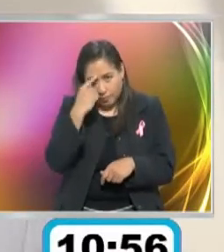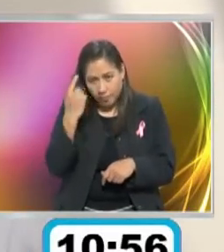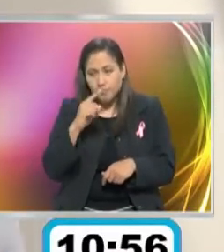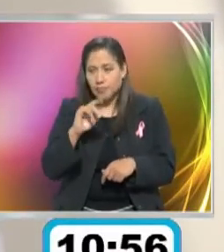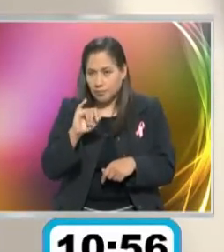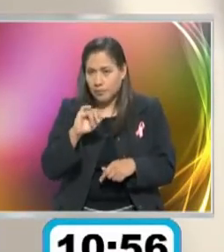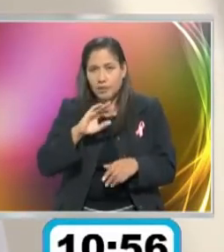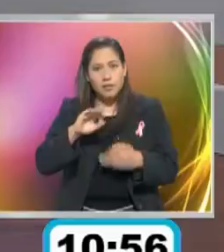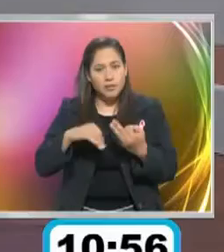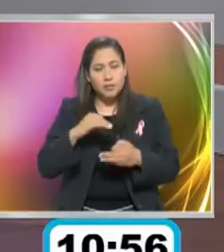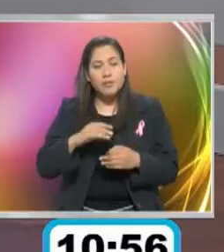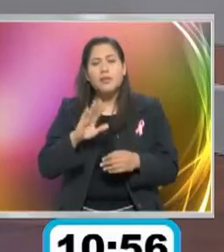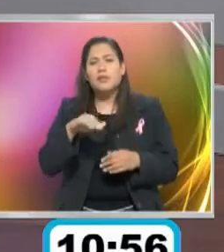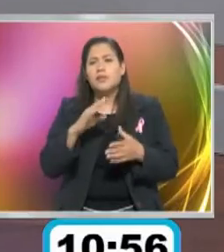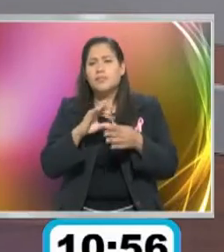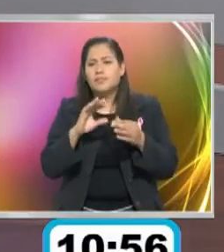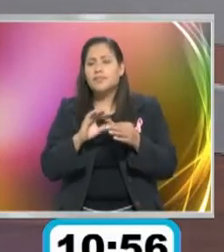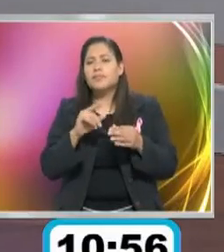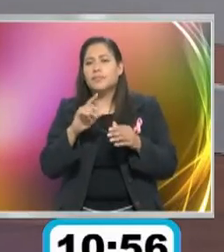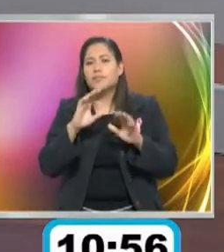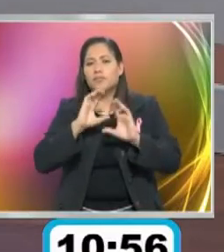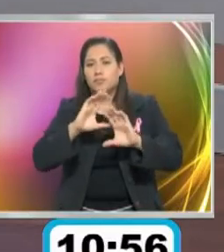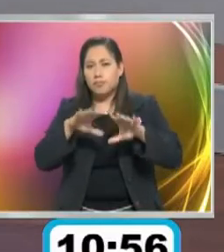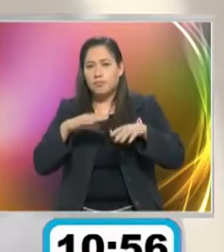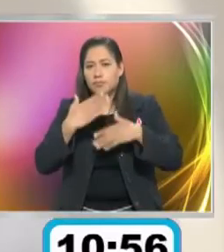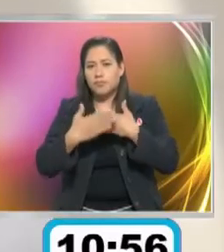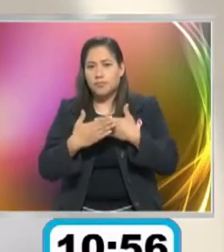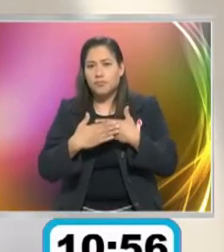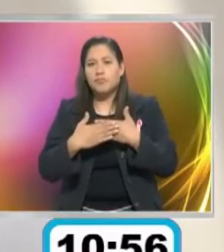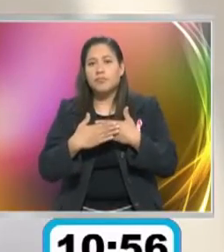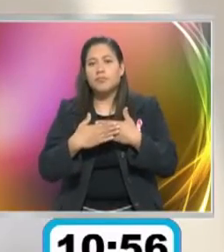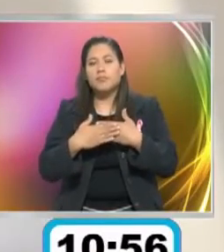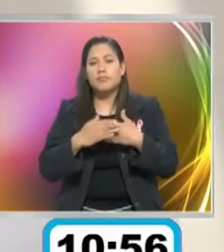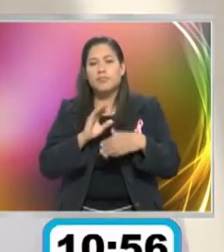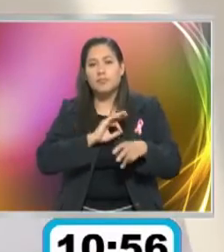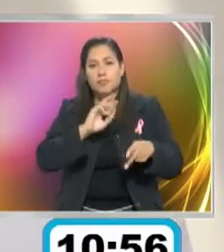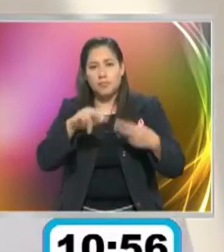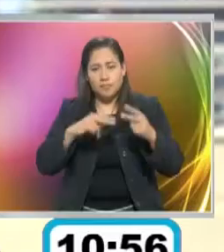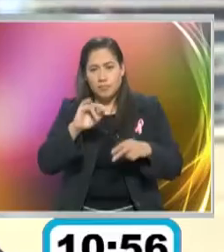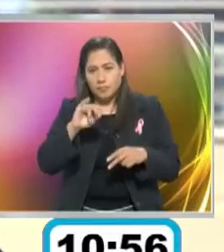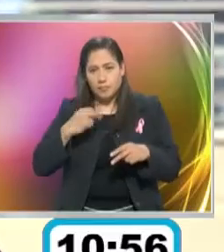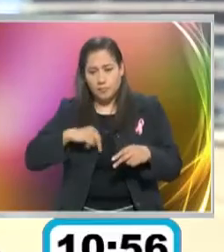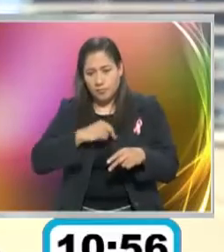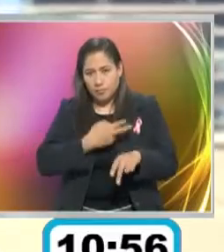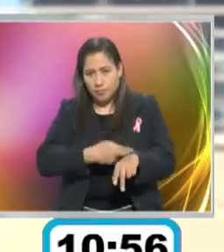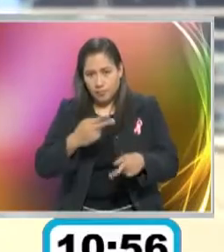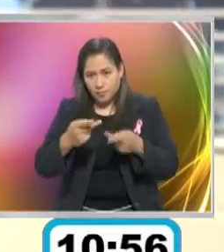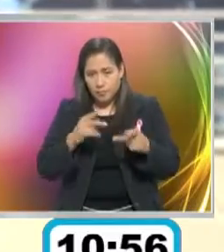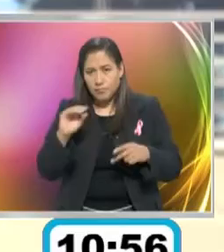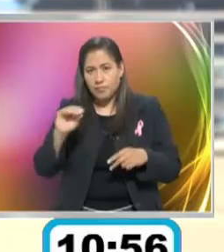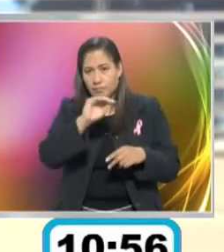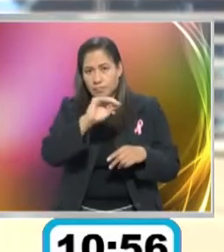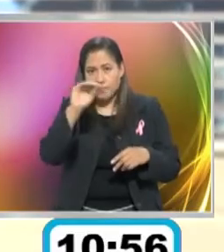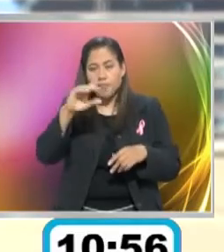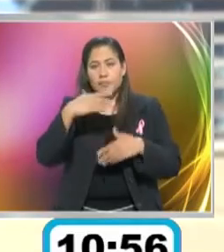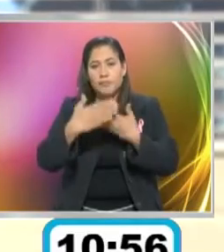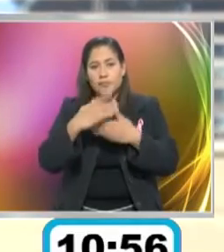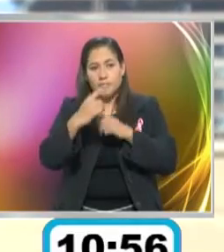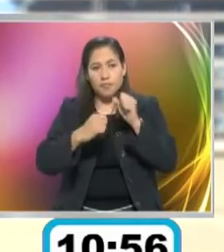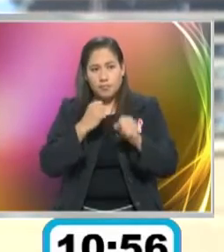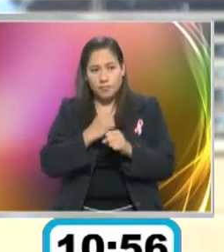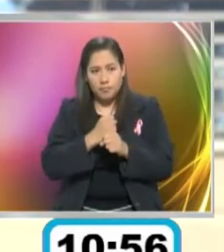un poquito. Así es. Oye, cuéntanos, ¿vas a tener conciertos próximamente a los que podamos asistir? Estamos preparando ya una gira para el año que entra.